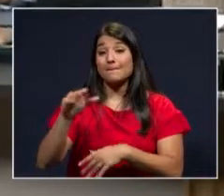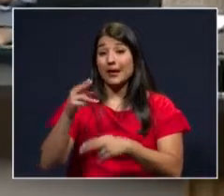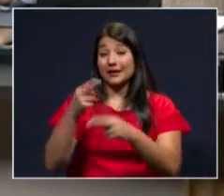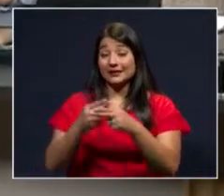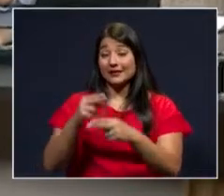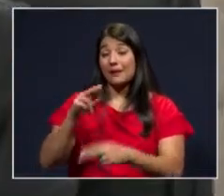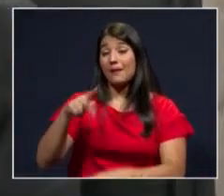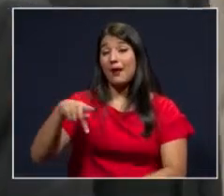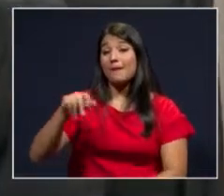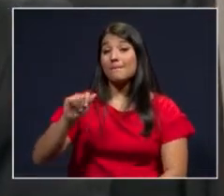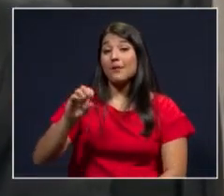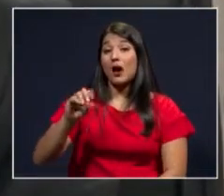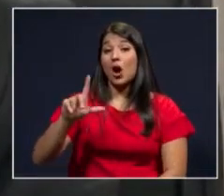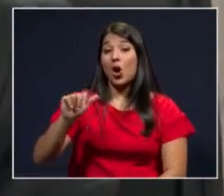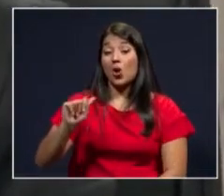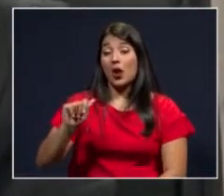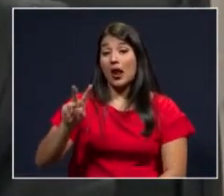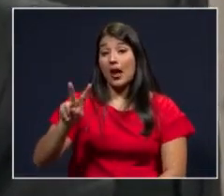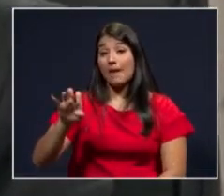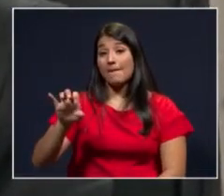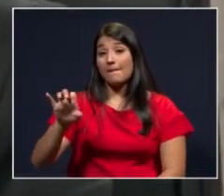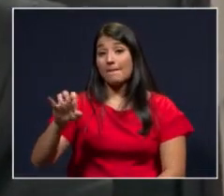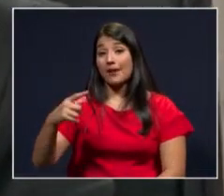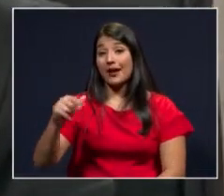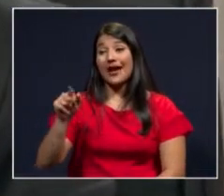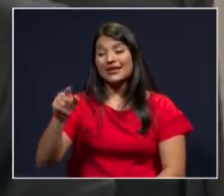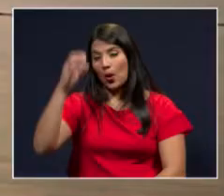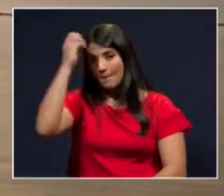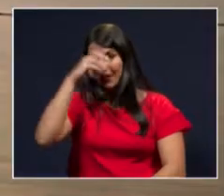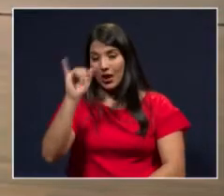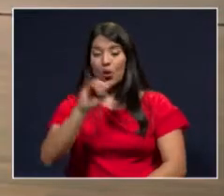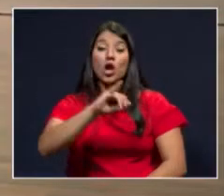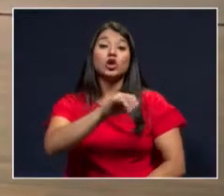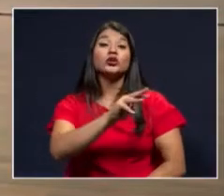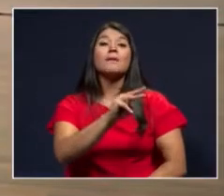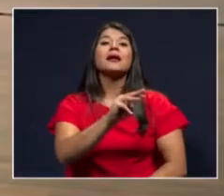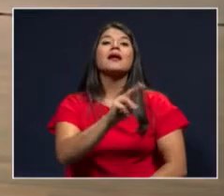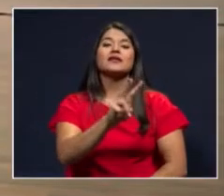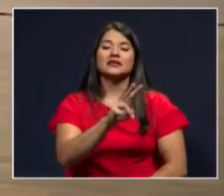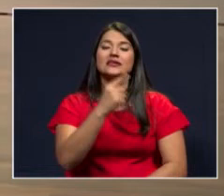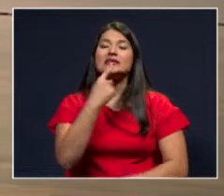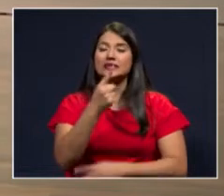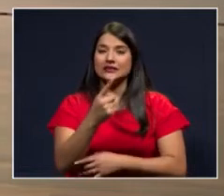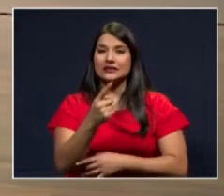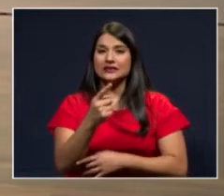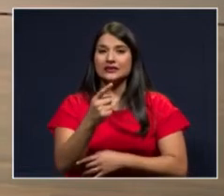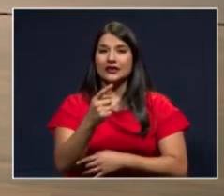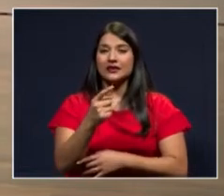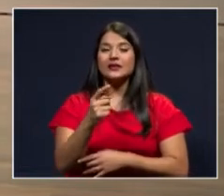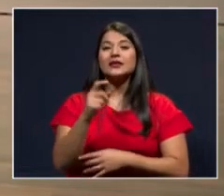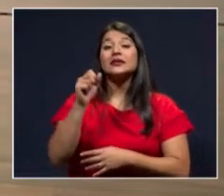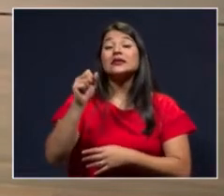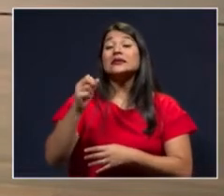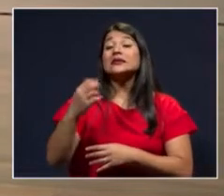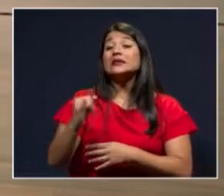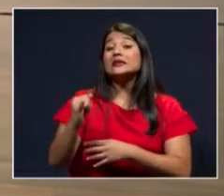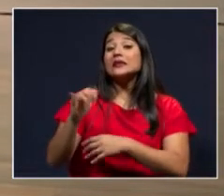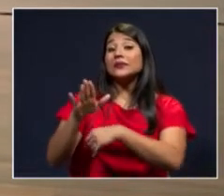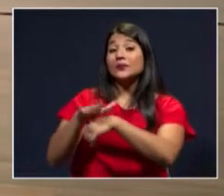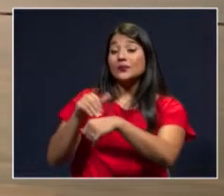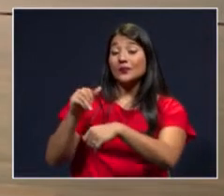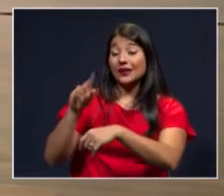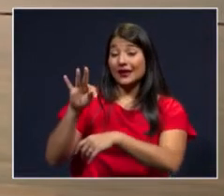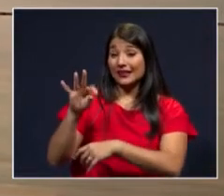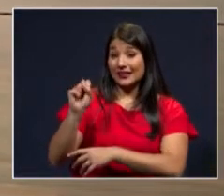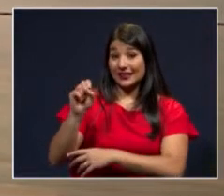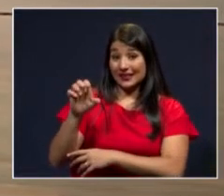los señalamientos del diputado José María Villalta, dijo que si en definitiva se concreta la comparecencia del presidente del